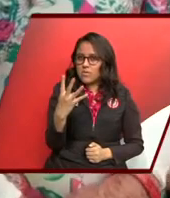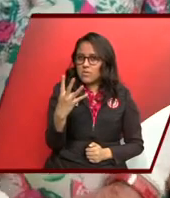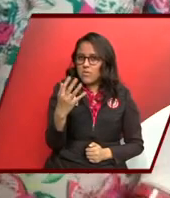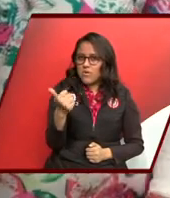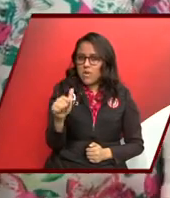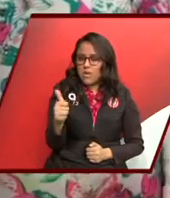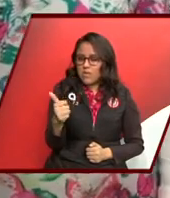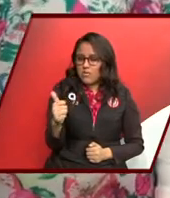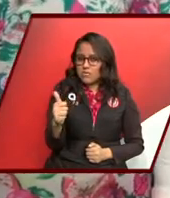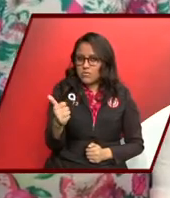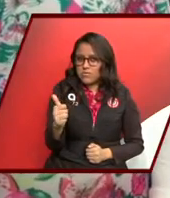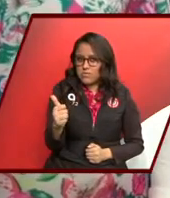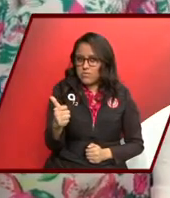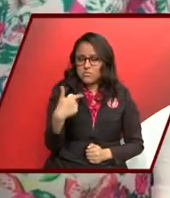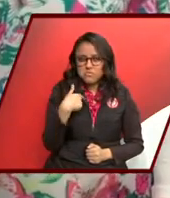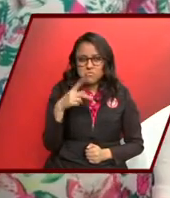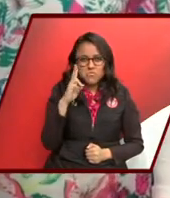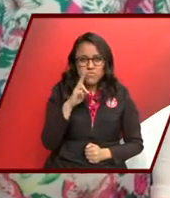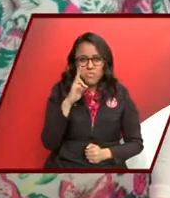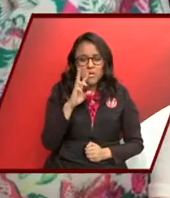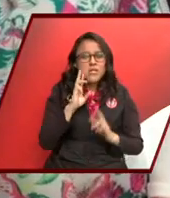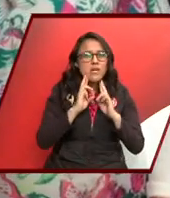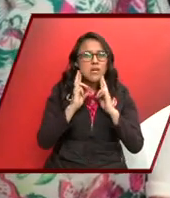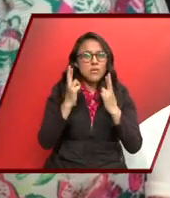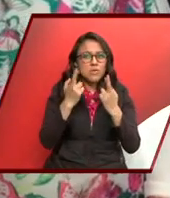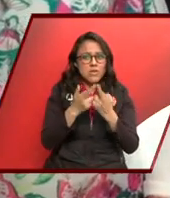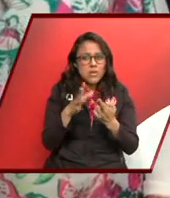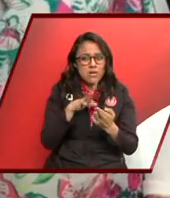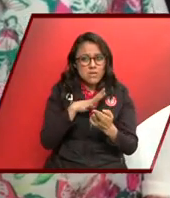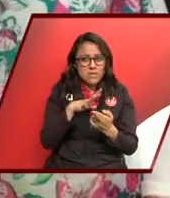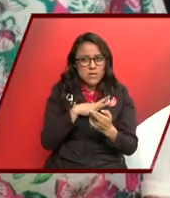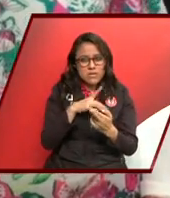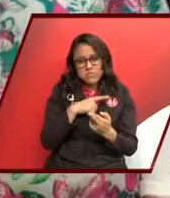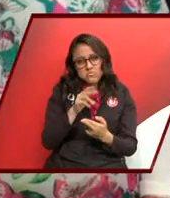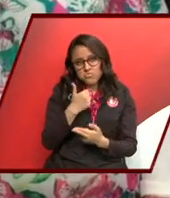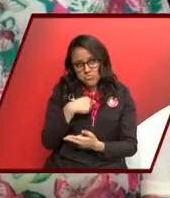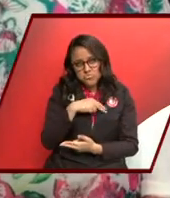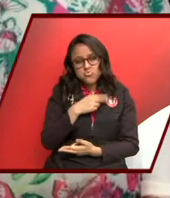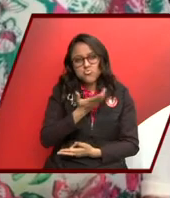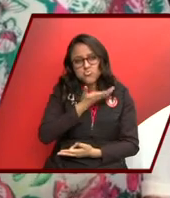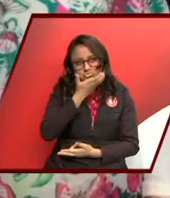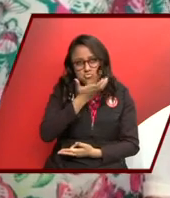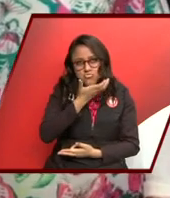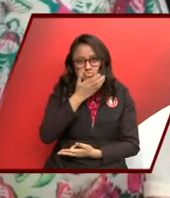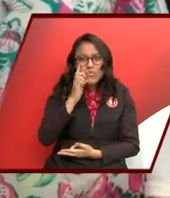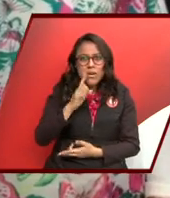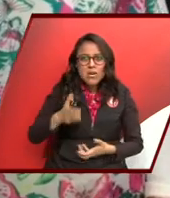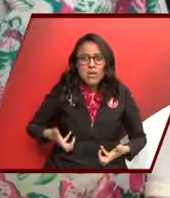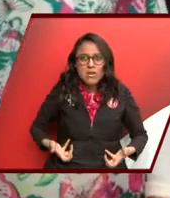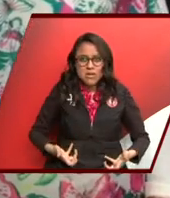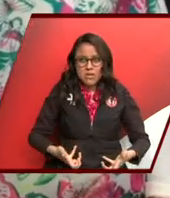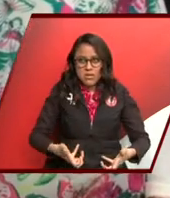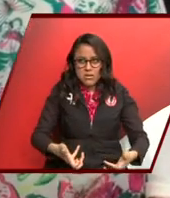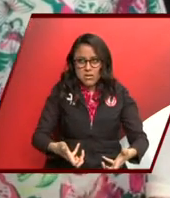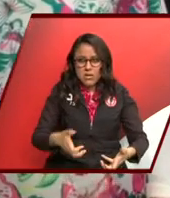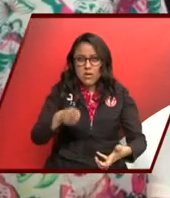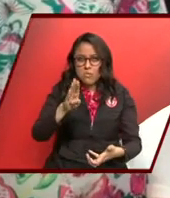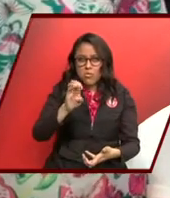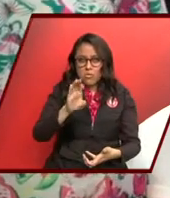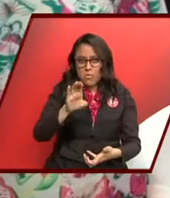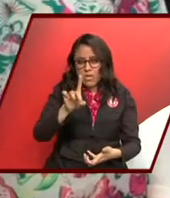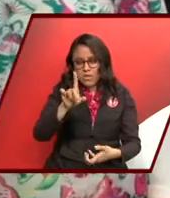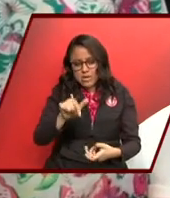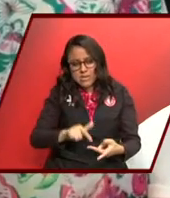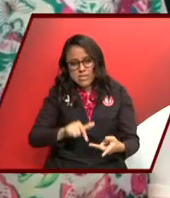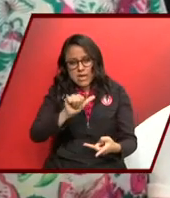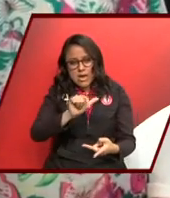el 24 de agosto íbamos a tener una reunión como acostumbramos, porque esta calle de Bóvedas entre Alcázar